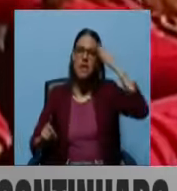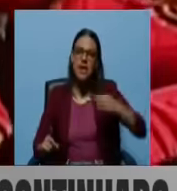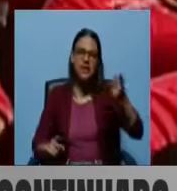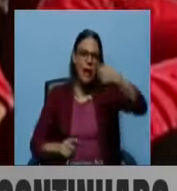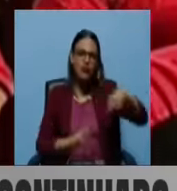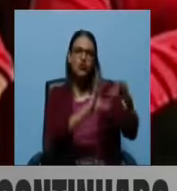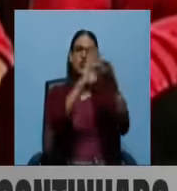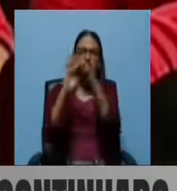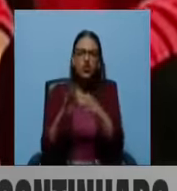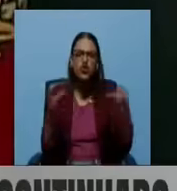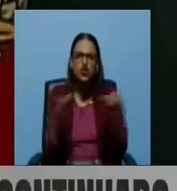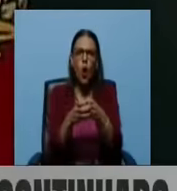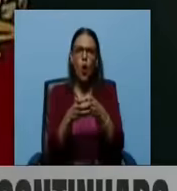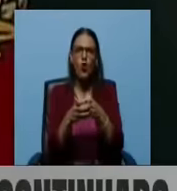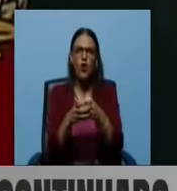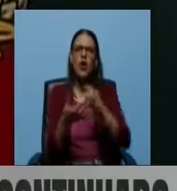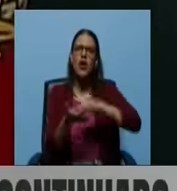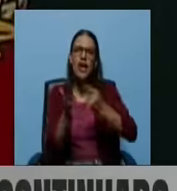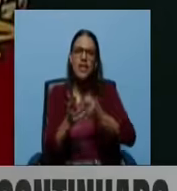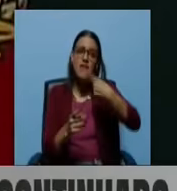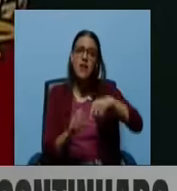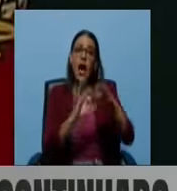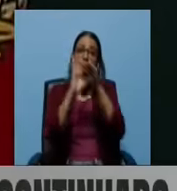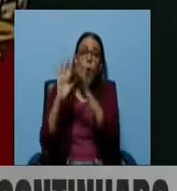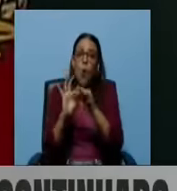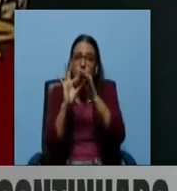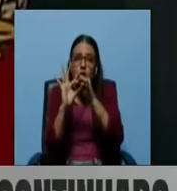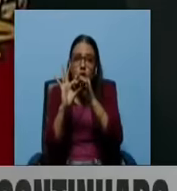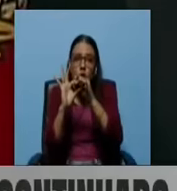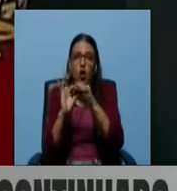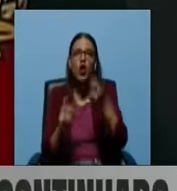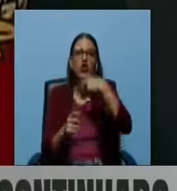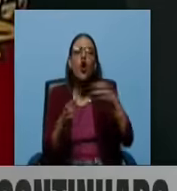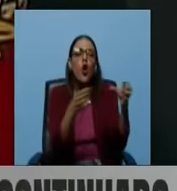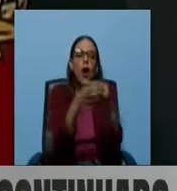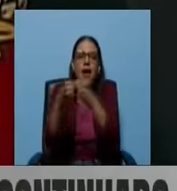Unión tiene que ver con equipo.